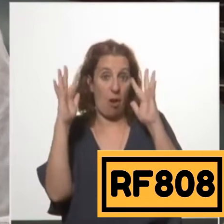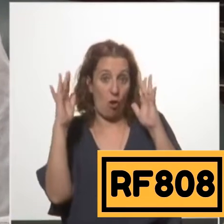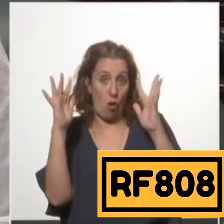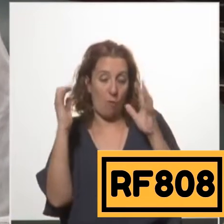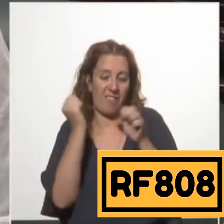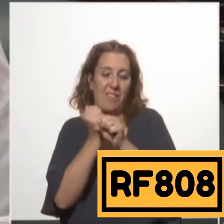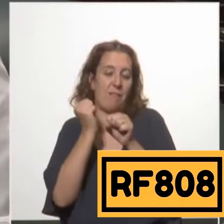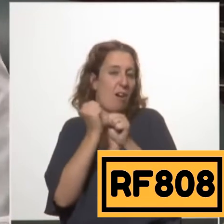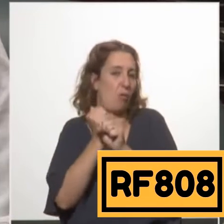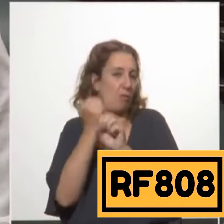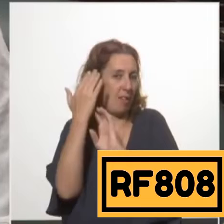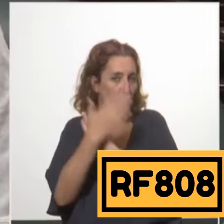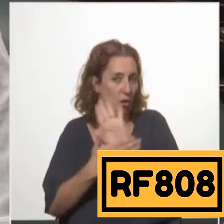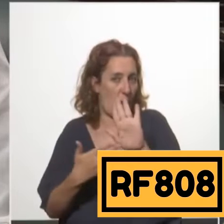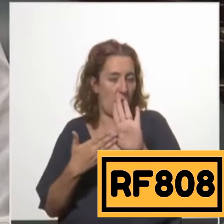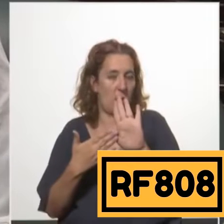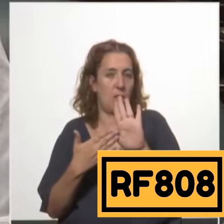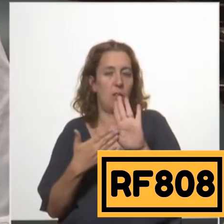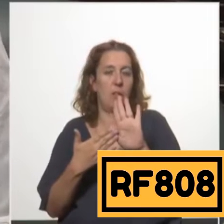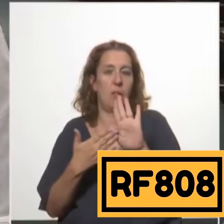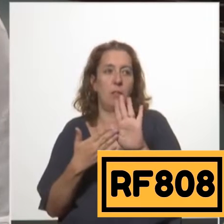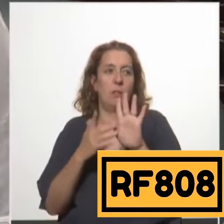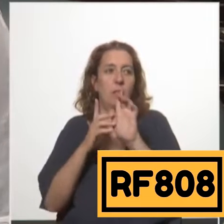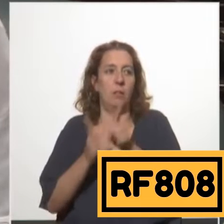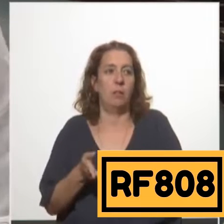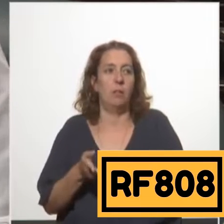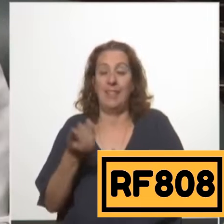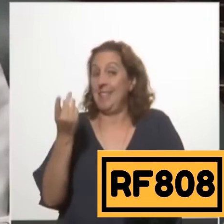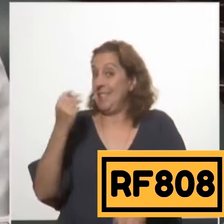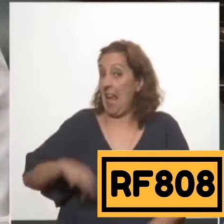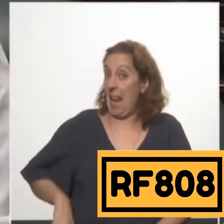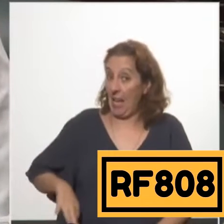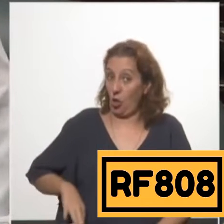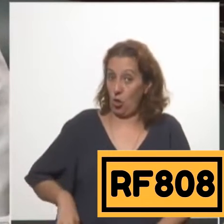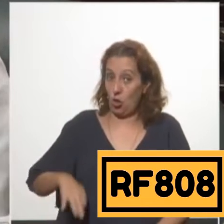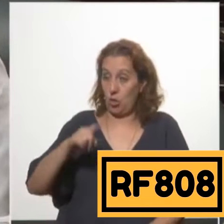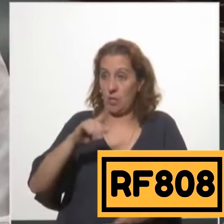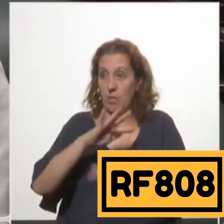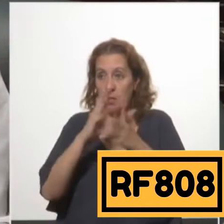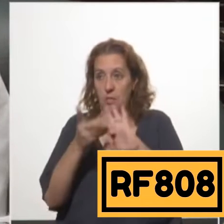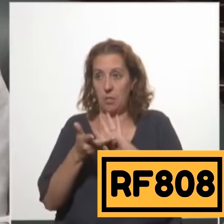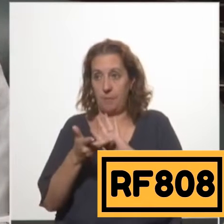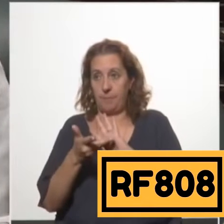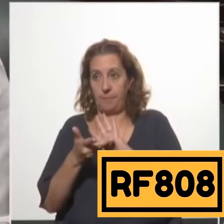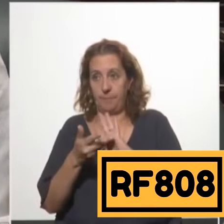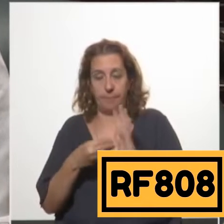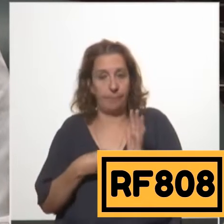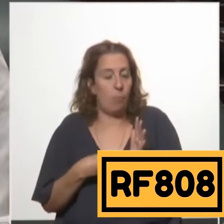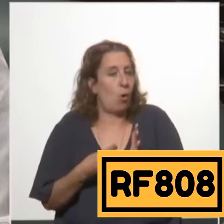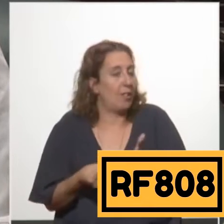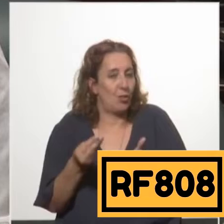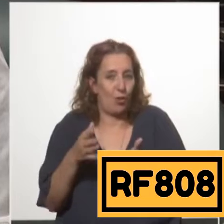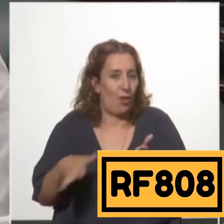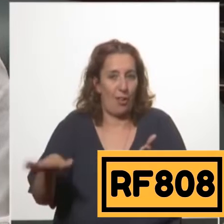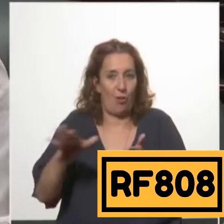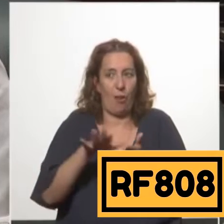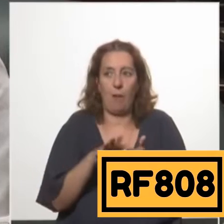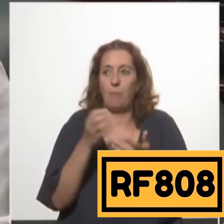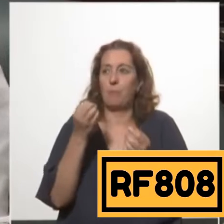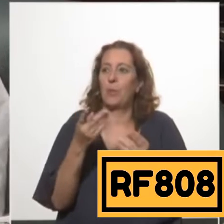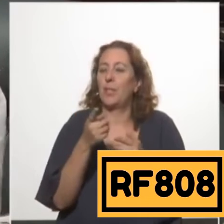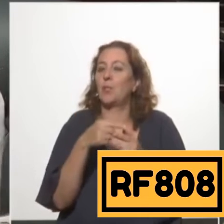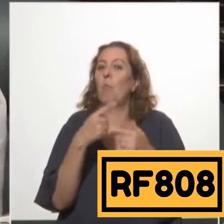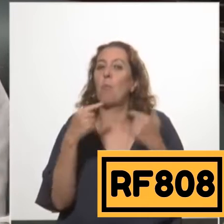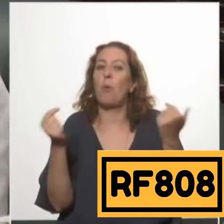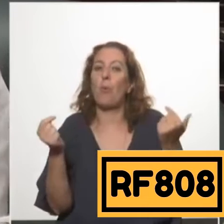trabajo nacional, ¿no? Y sobre todo también en los salarios que se pagan en ese sentido, y que tiene una vocación regional, porque esos productos